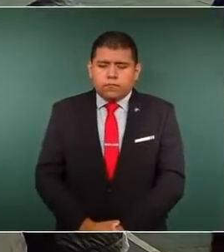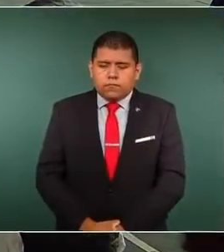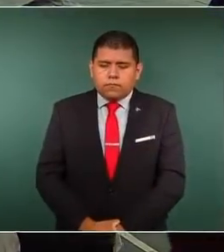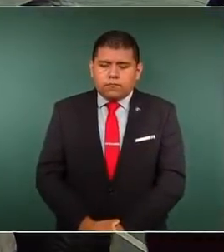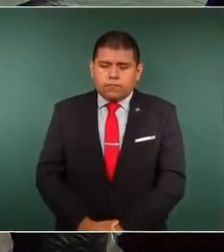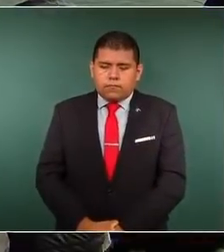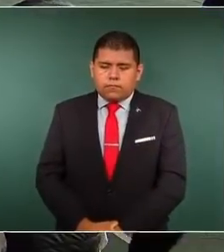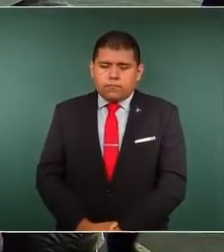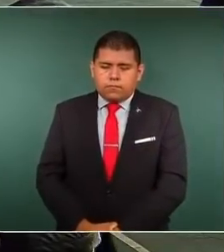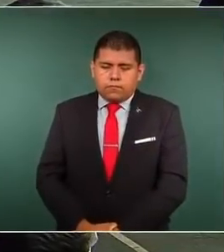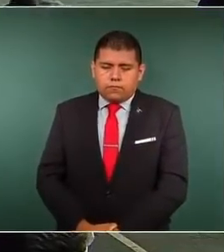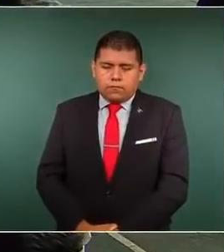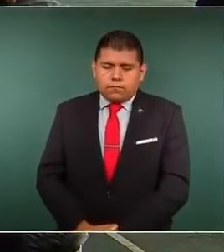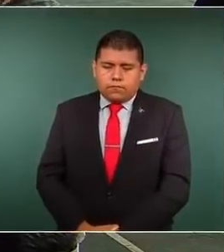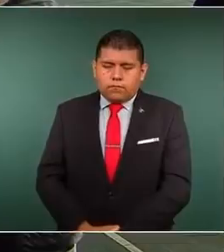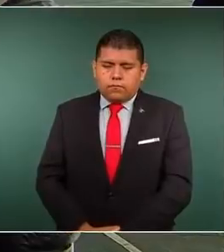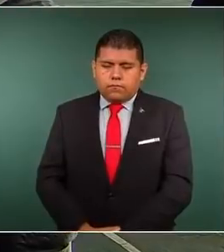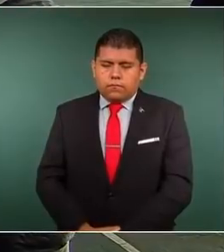alfonso